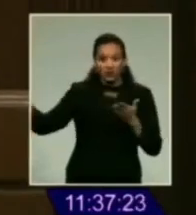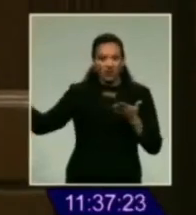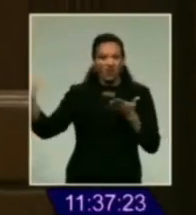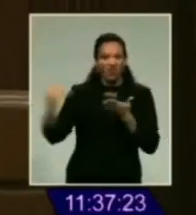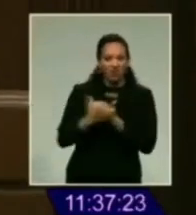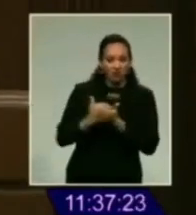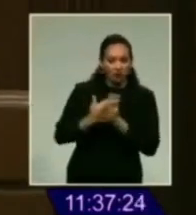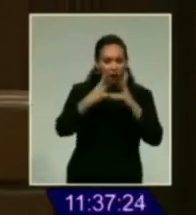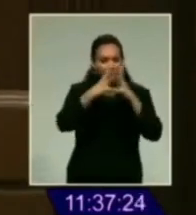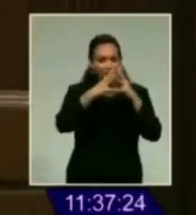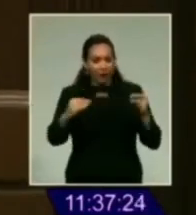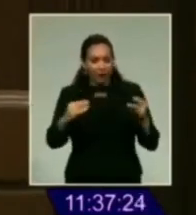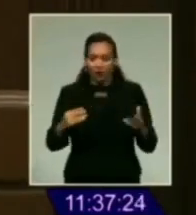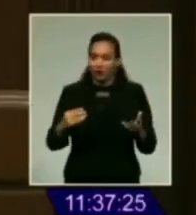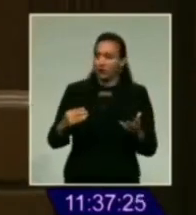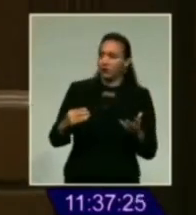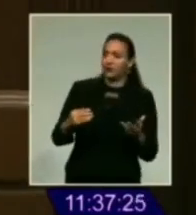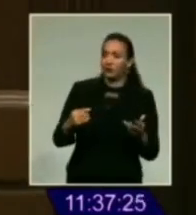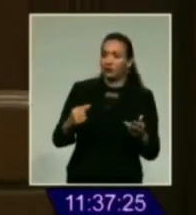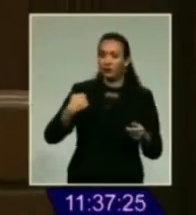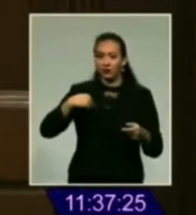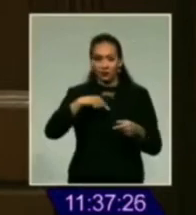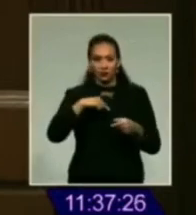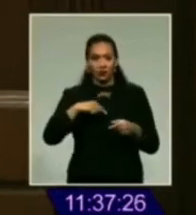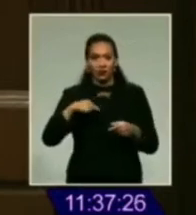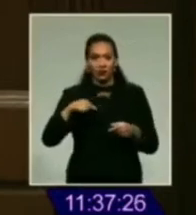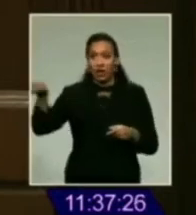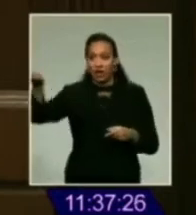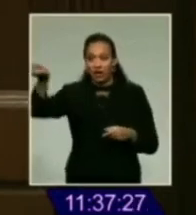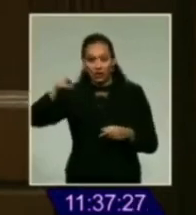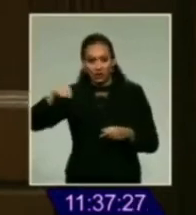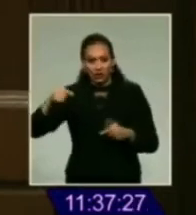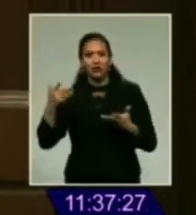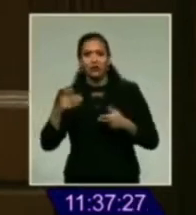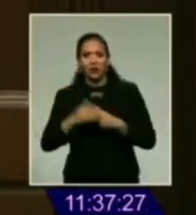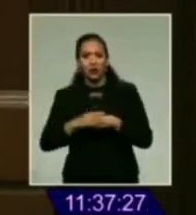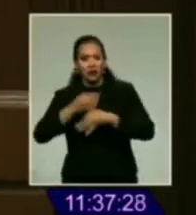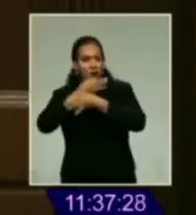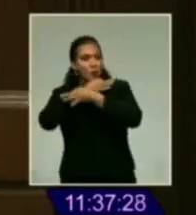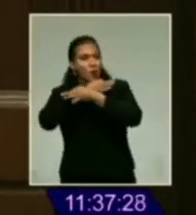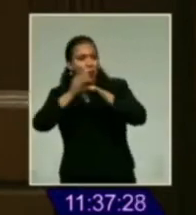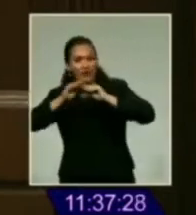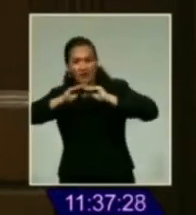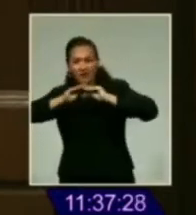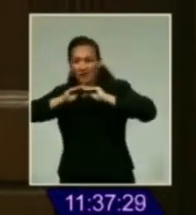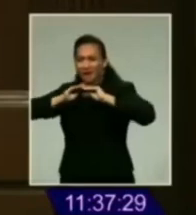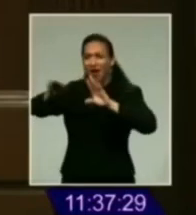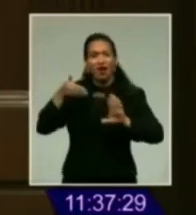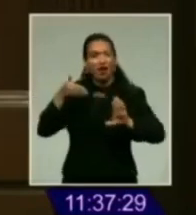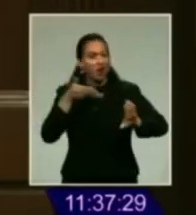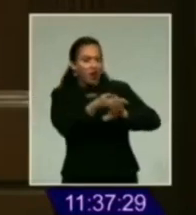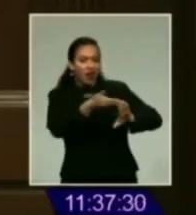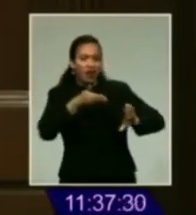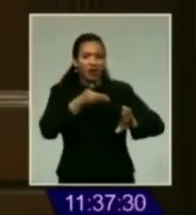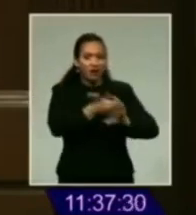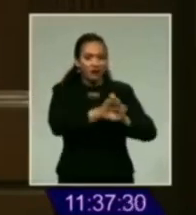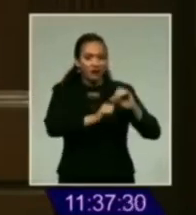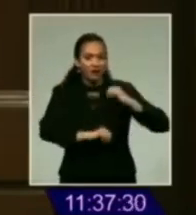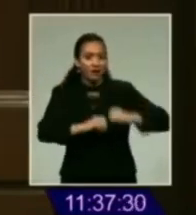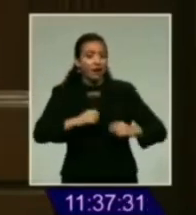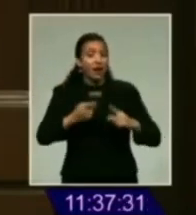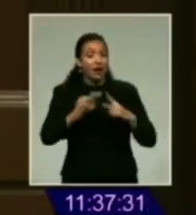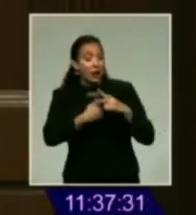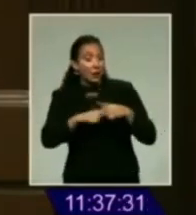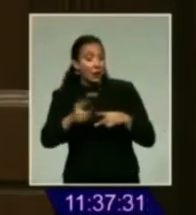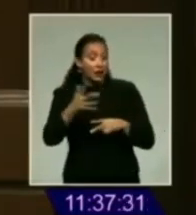la campaña de deslegitimación de personas juzgadoras federales comenzó hace más de 6